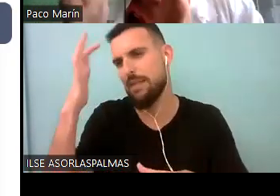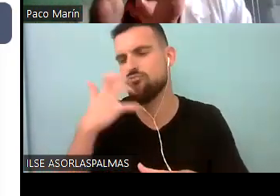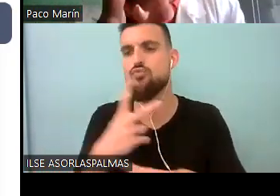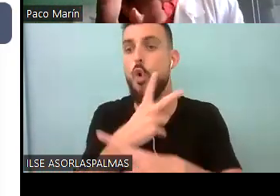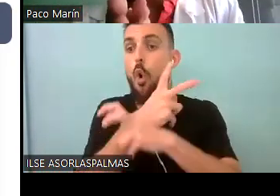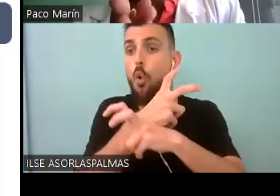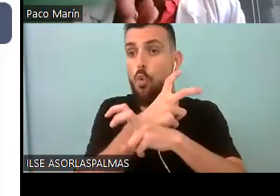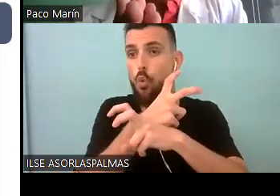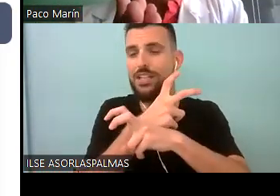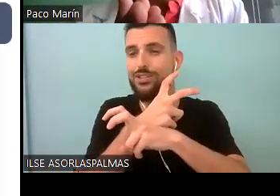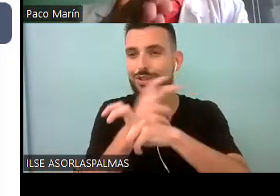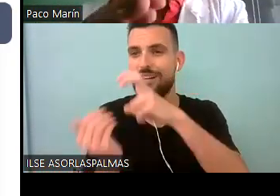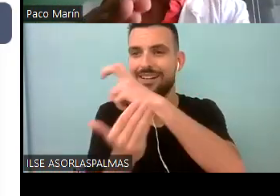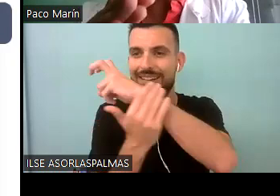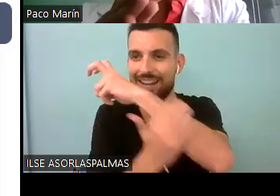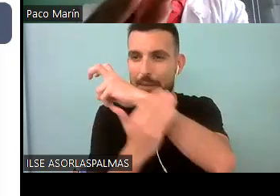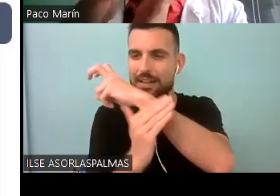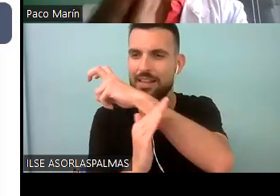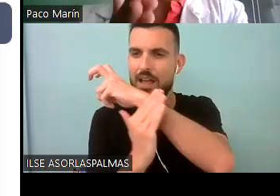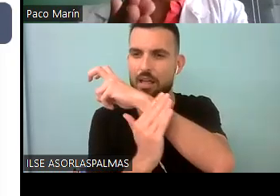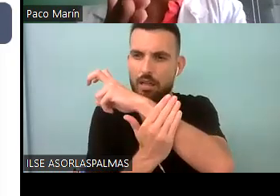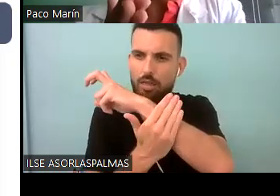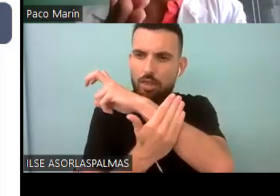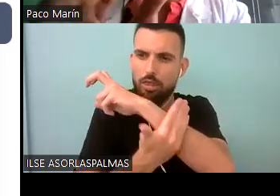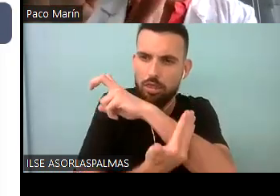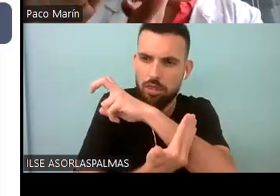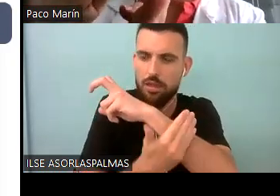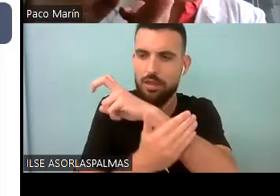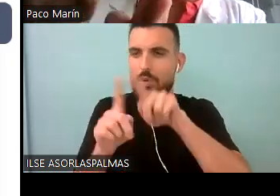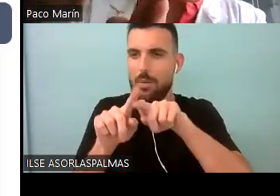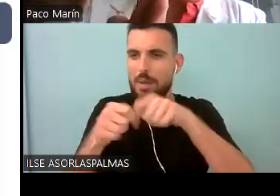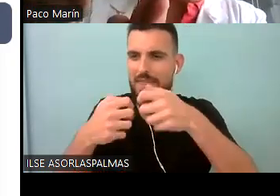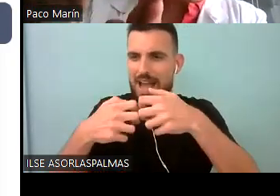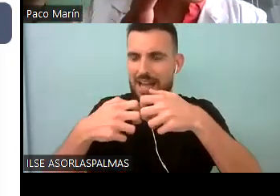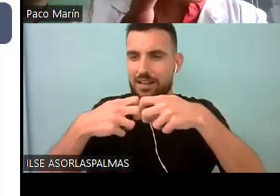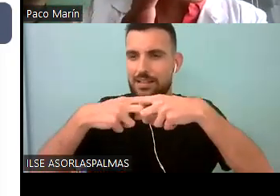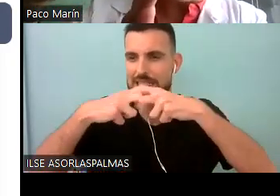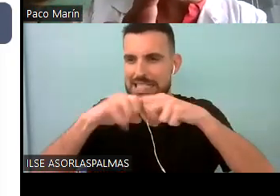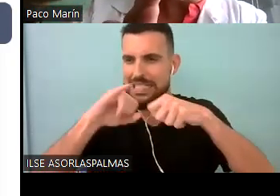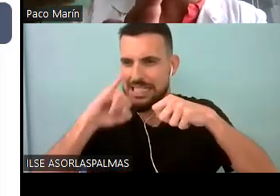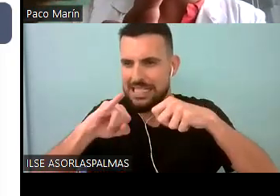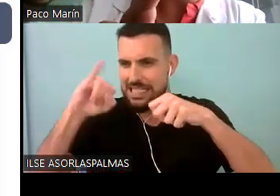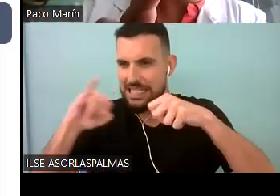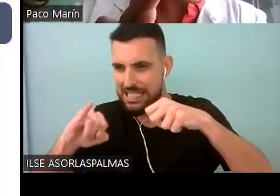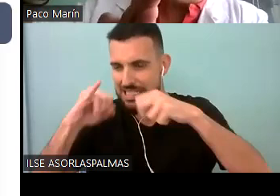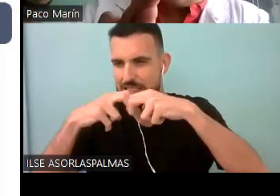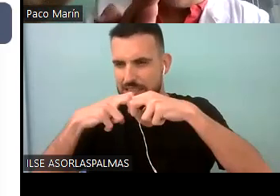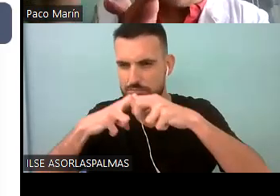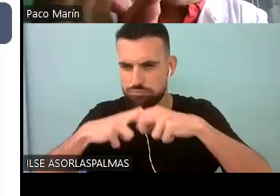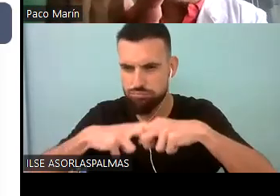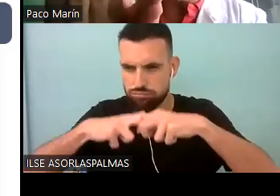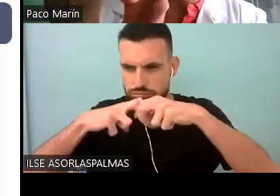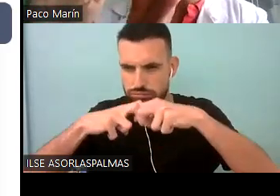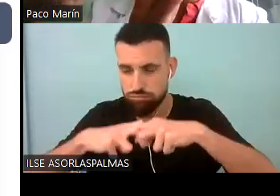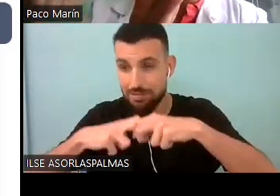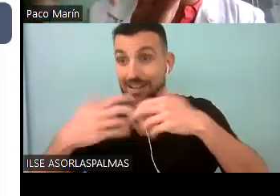cuyas láminas se han movilizado y ya no aguantan tanto el peso, pues hay unas células que son los osteoclastos que lo que hacen es